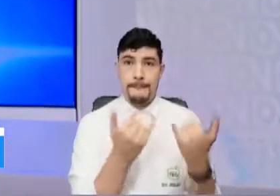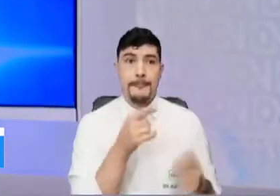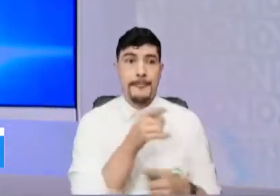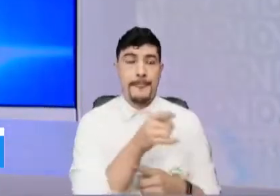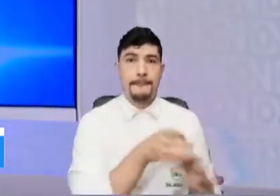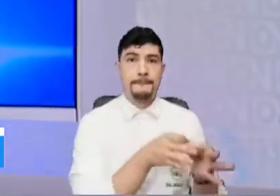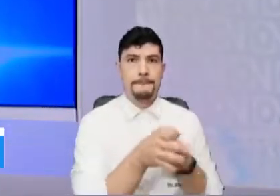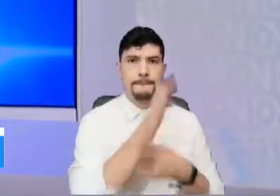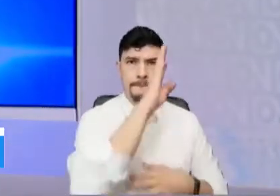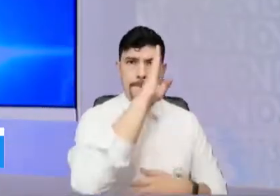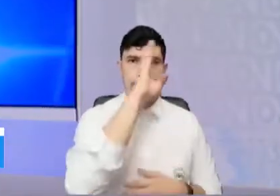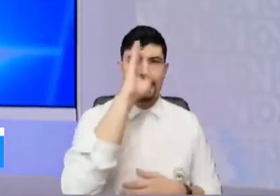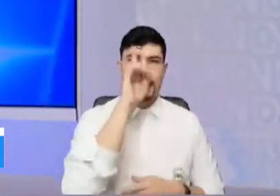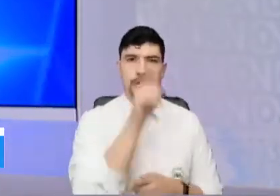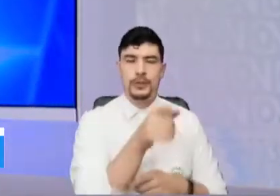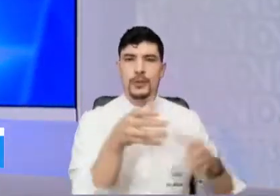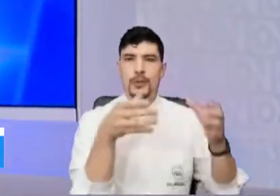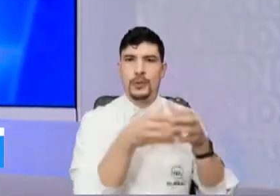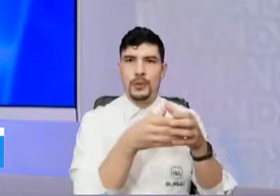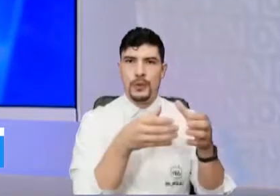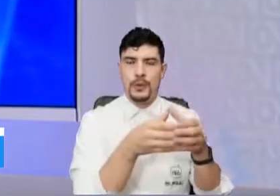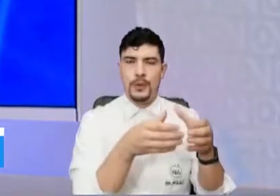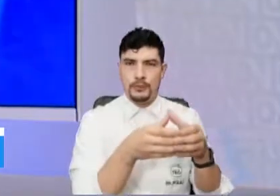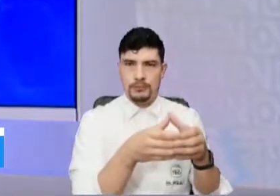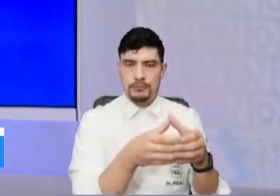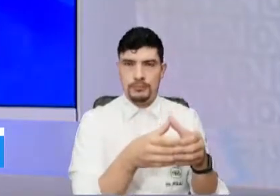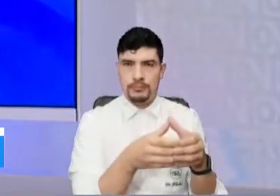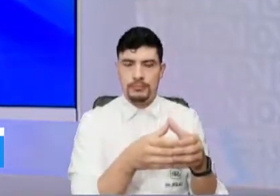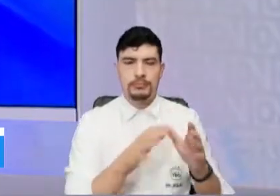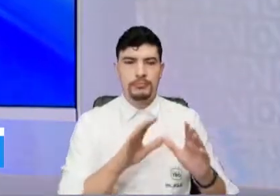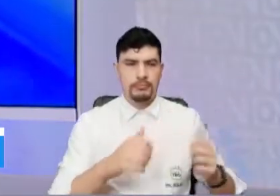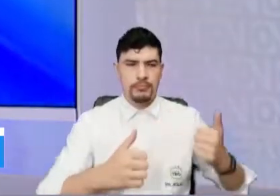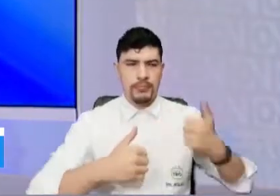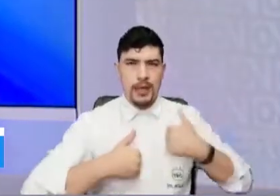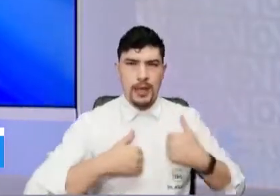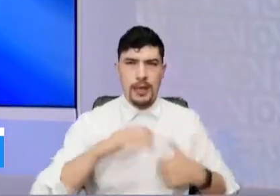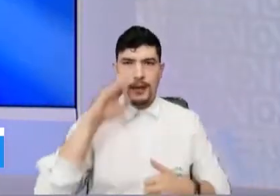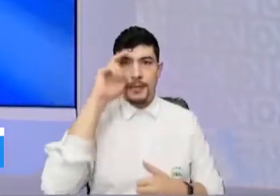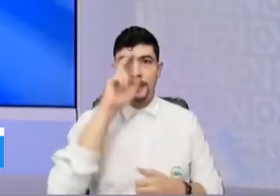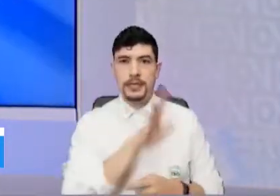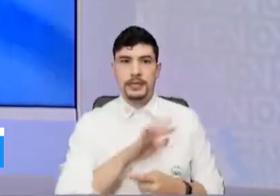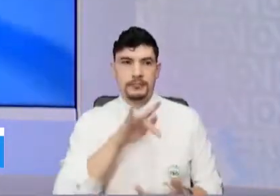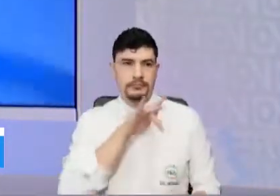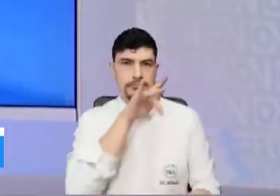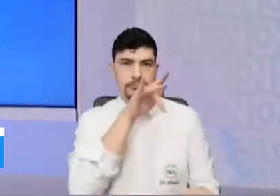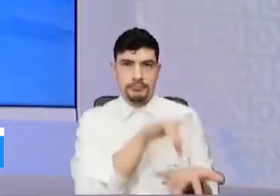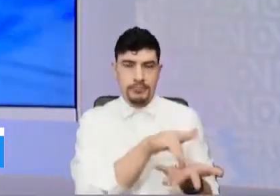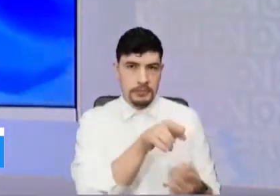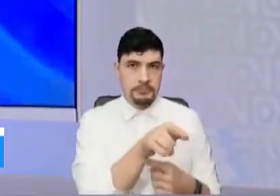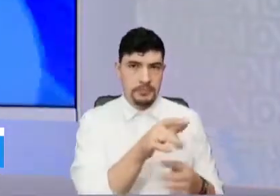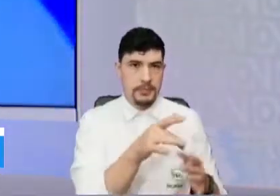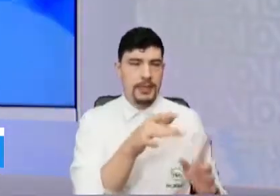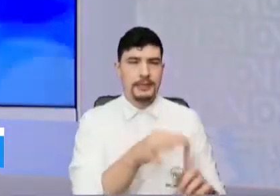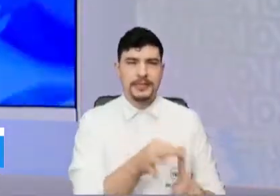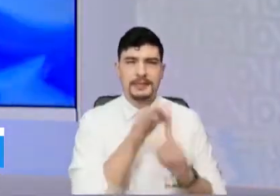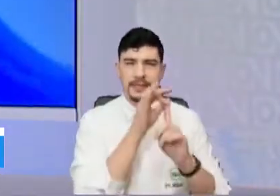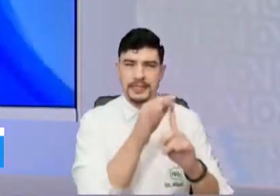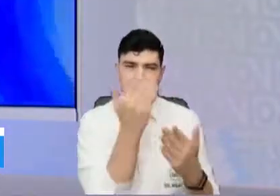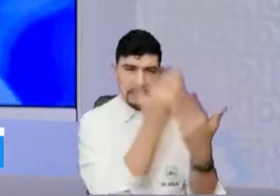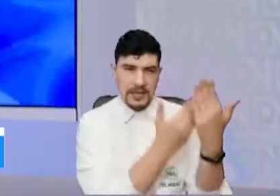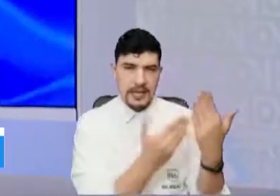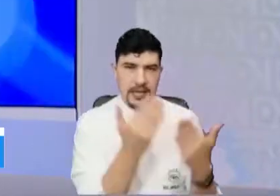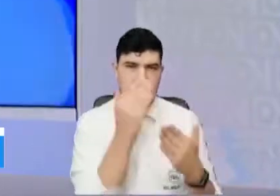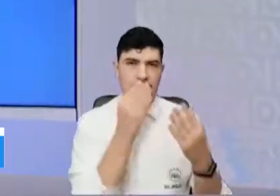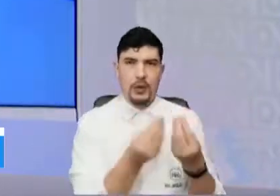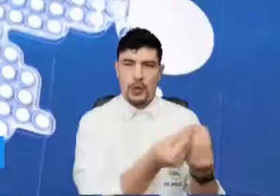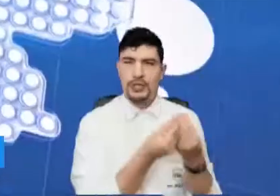comando situacional con la participación de las diferentes especialidades de la institución policial. Hasta ahora hacemos contacto con Heriberto Mariscal. Heriberto, muy